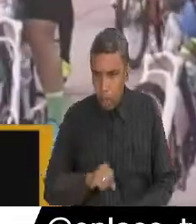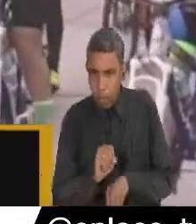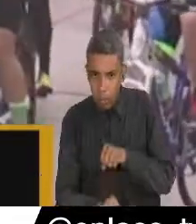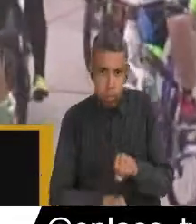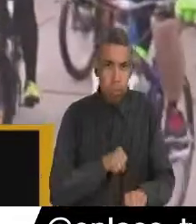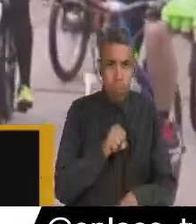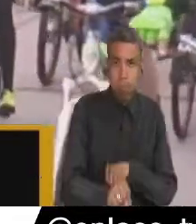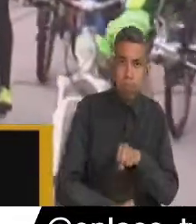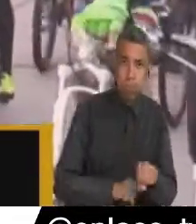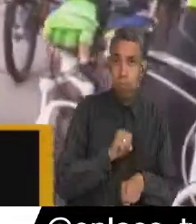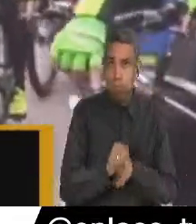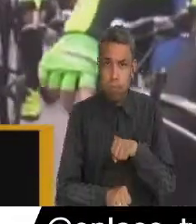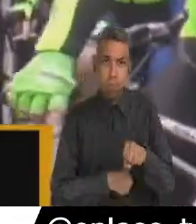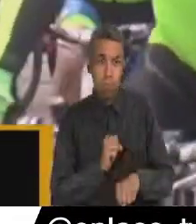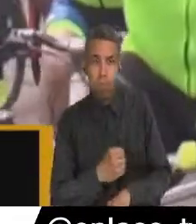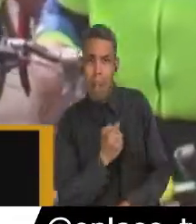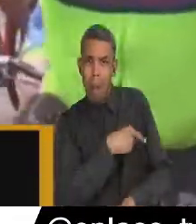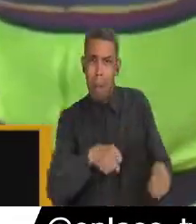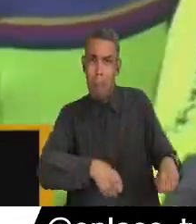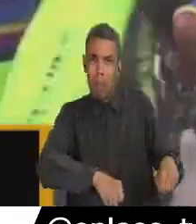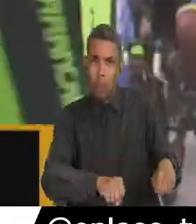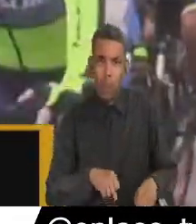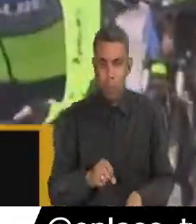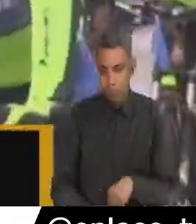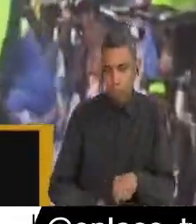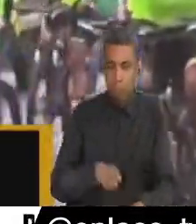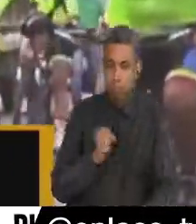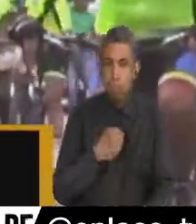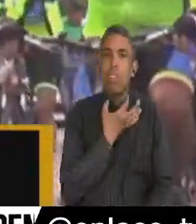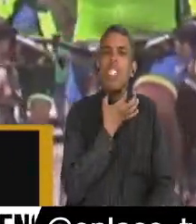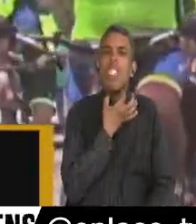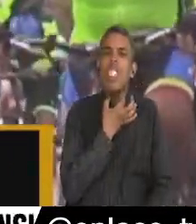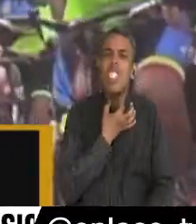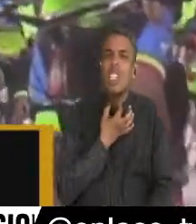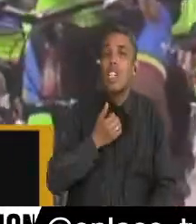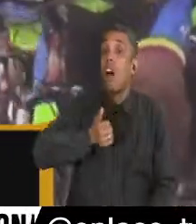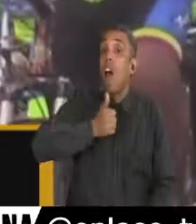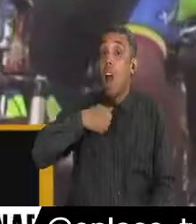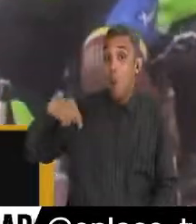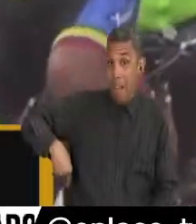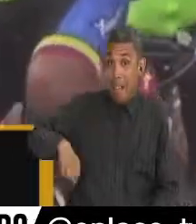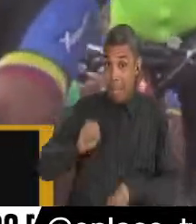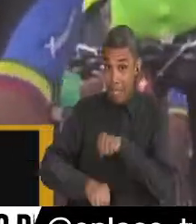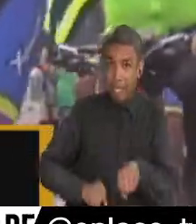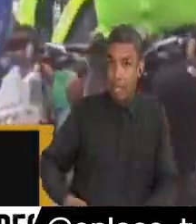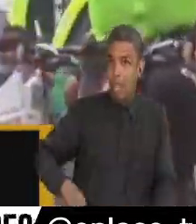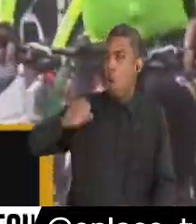nos pasa la hidratación cuando ya se nos acabe la que nosotros llevamos en la cicla.